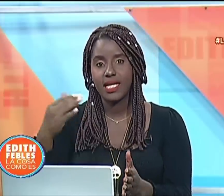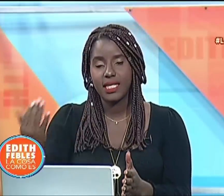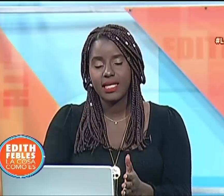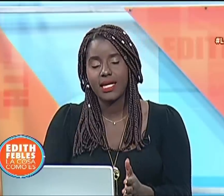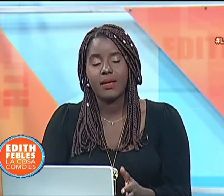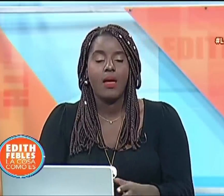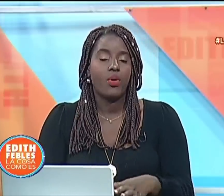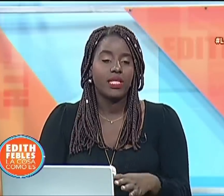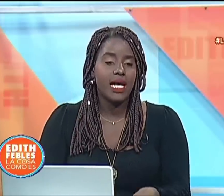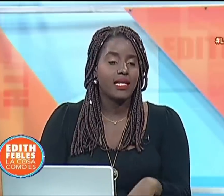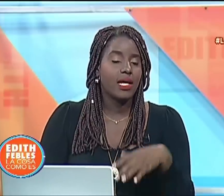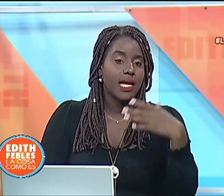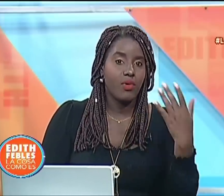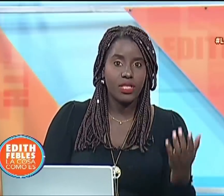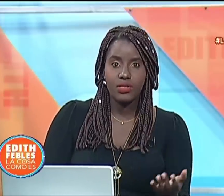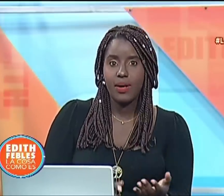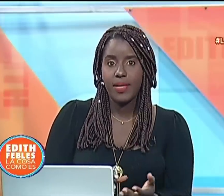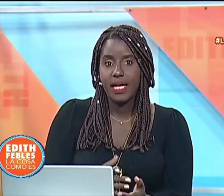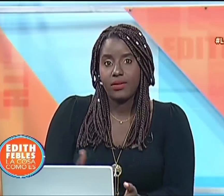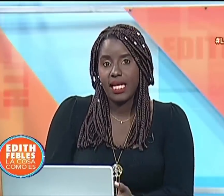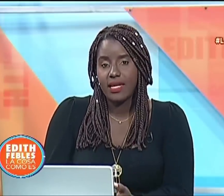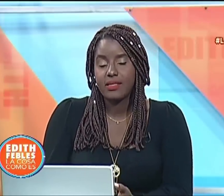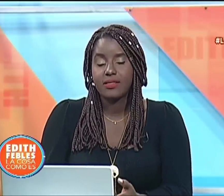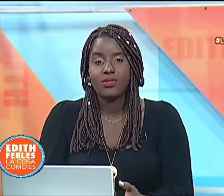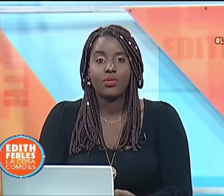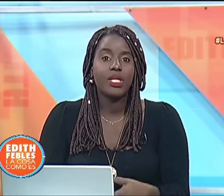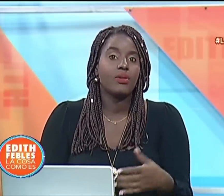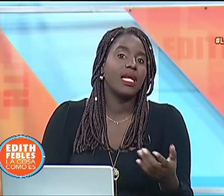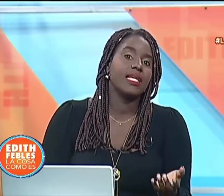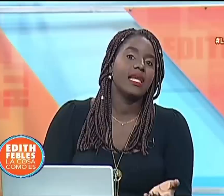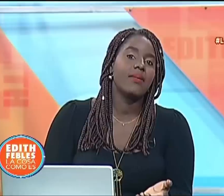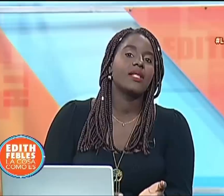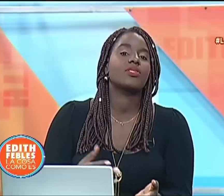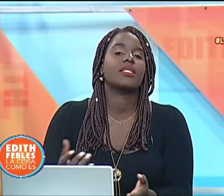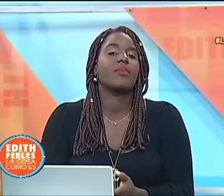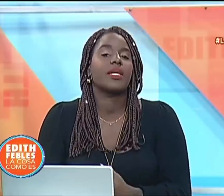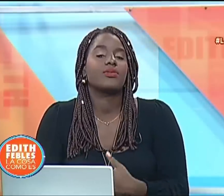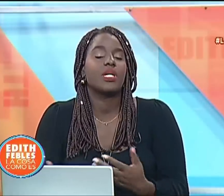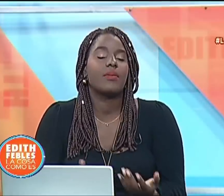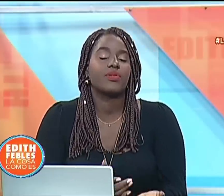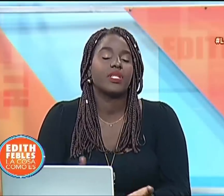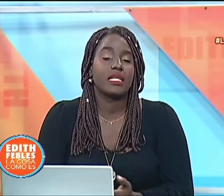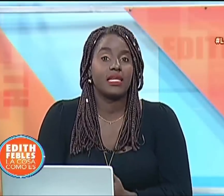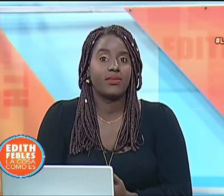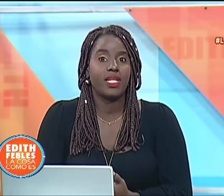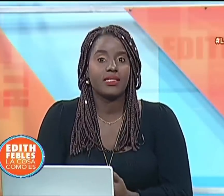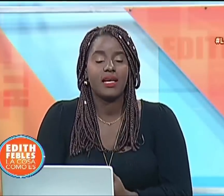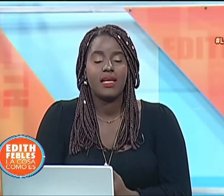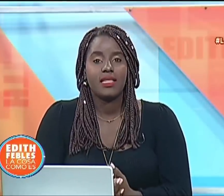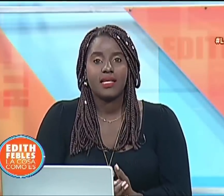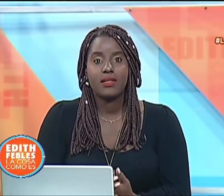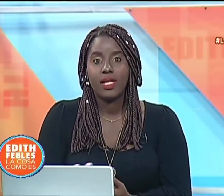ahí tendrán que ponderar de en qué momento se va a aplicar lo de la ley de extinción de dominio o la ley de lavados, que también he escuchado a personas hacer